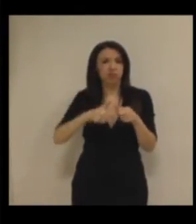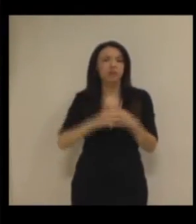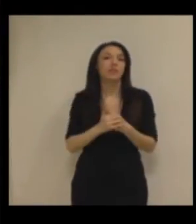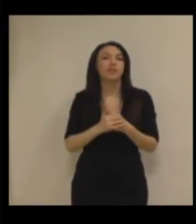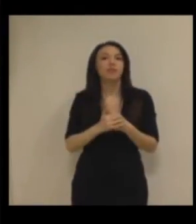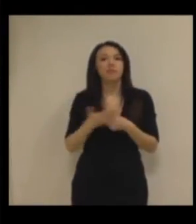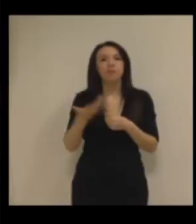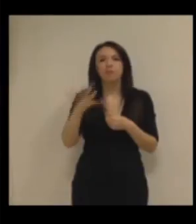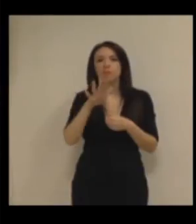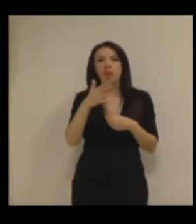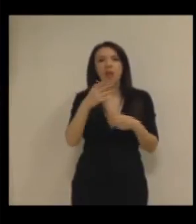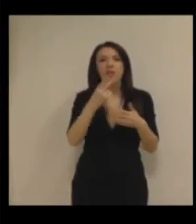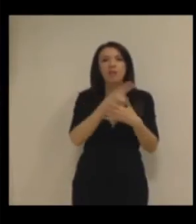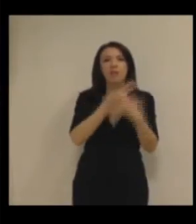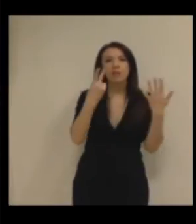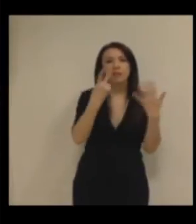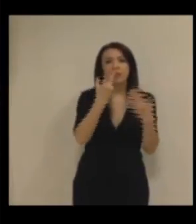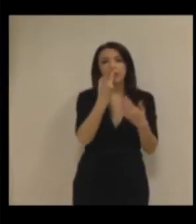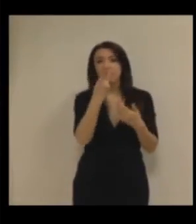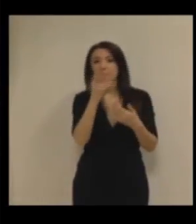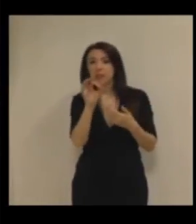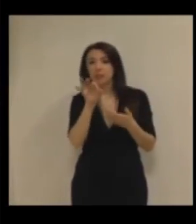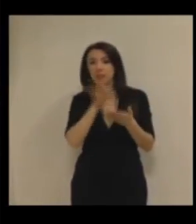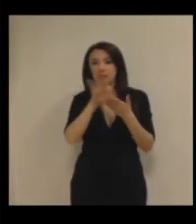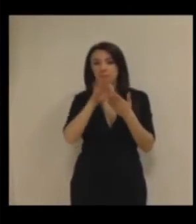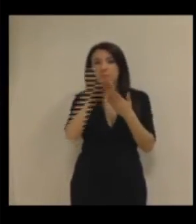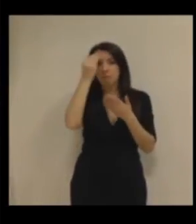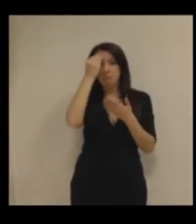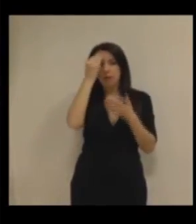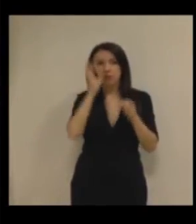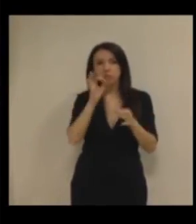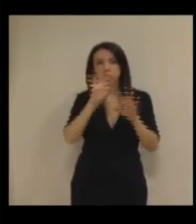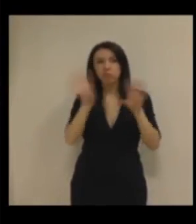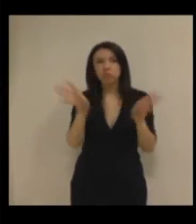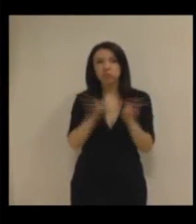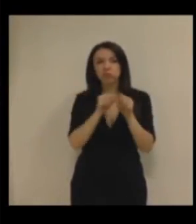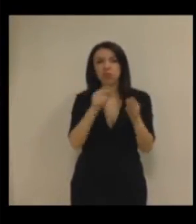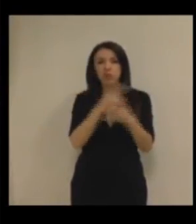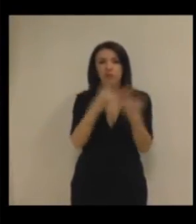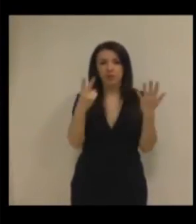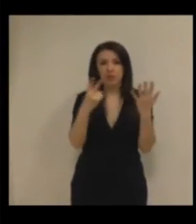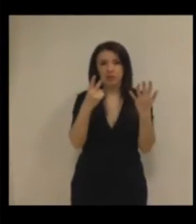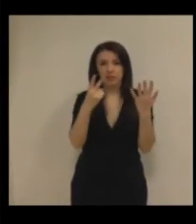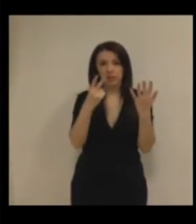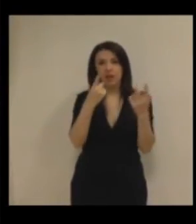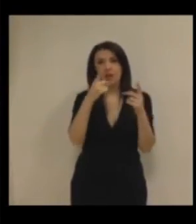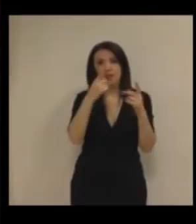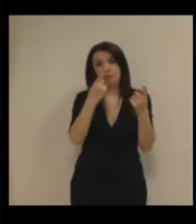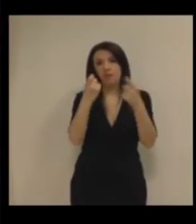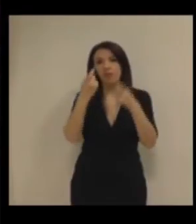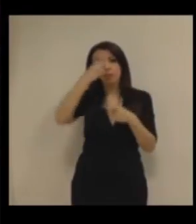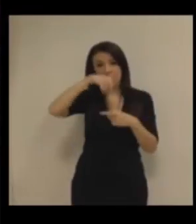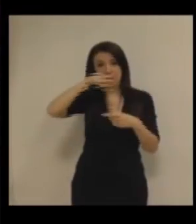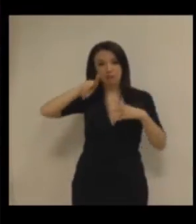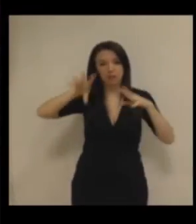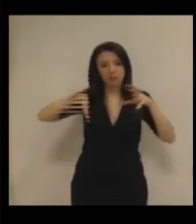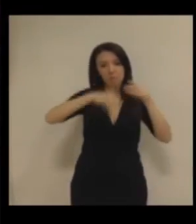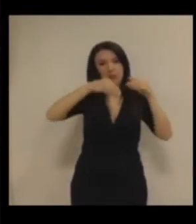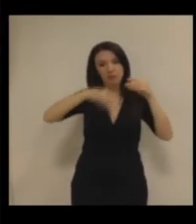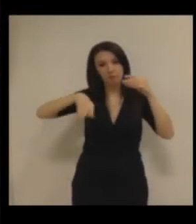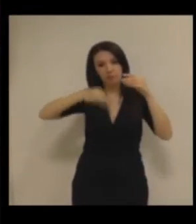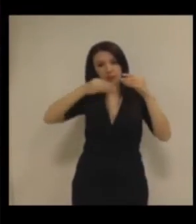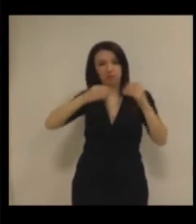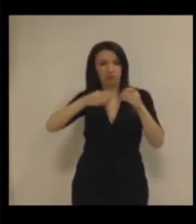unos entre 17 y 20 servicios, 17 creo que son, a ir actualizando cada mes, agregando cada vez